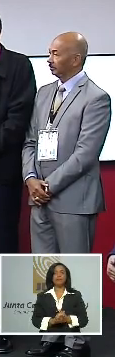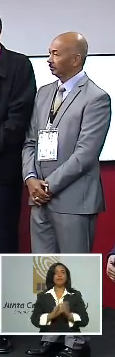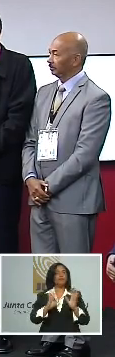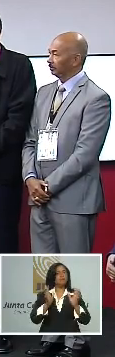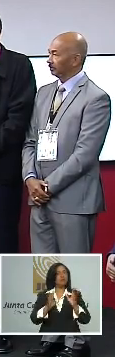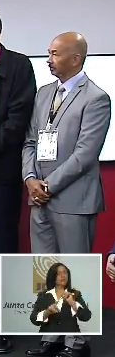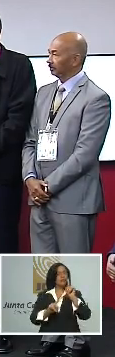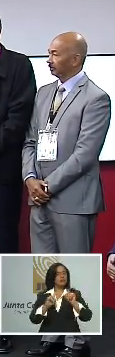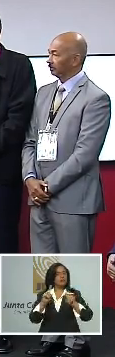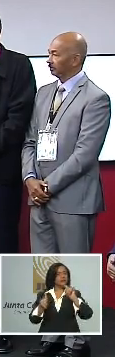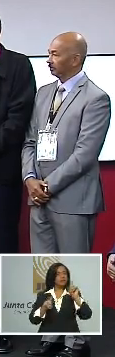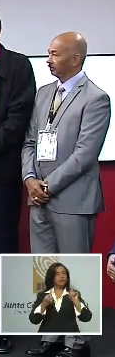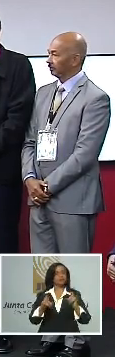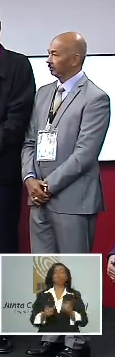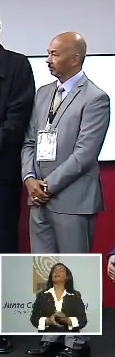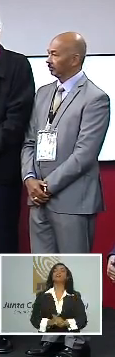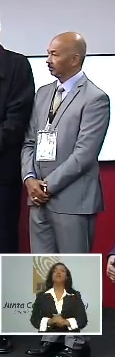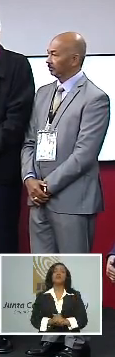cómo responden.